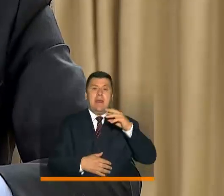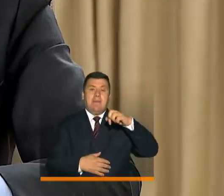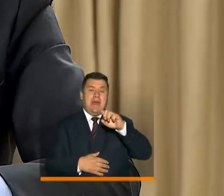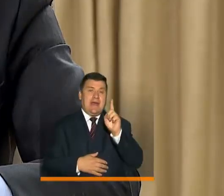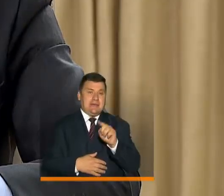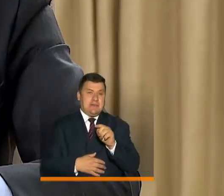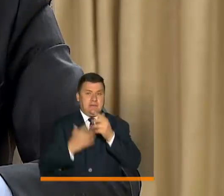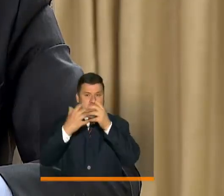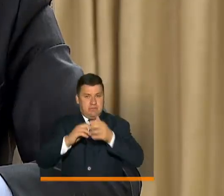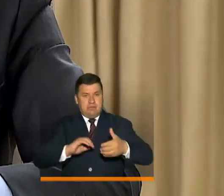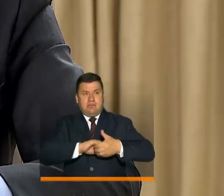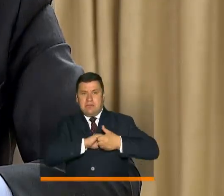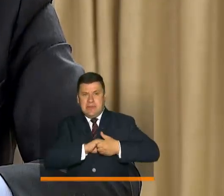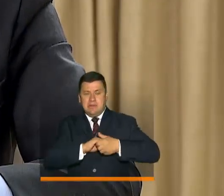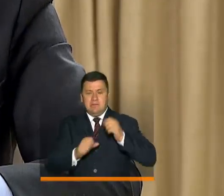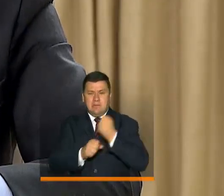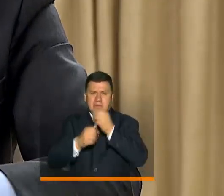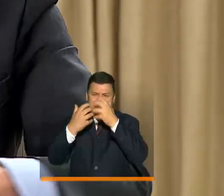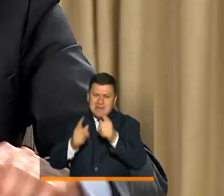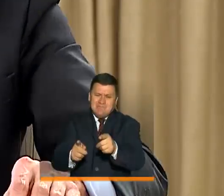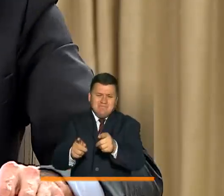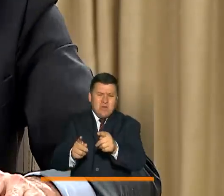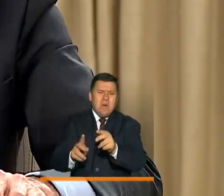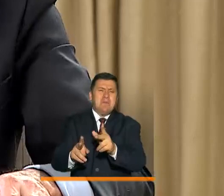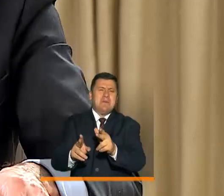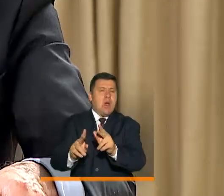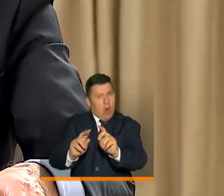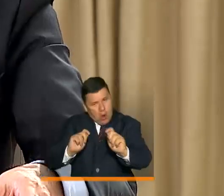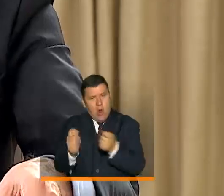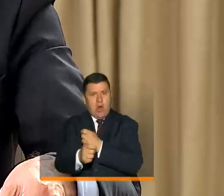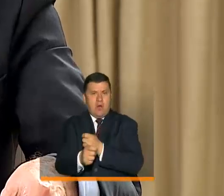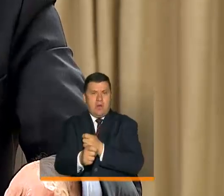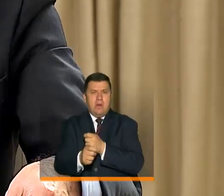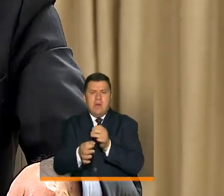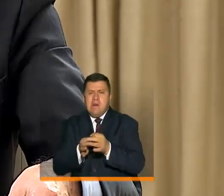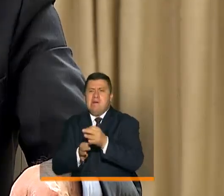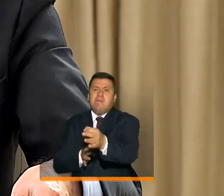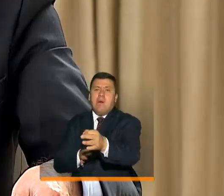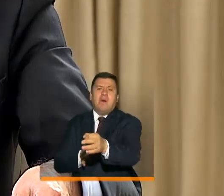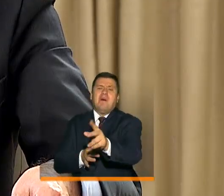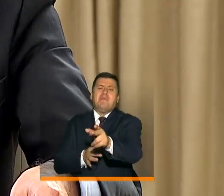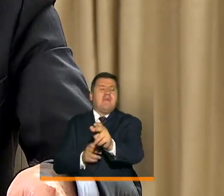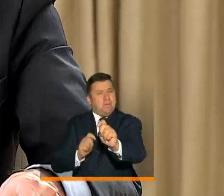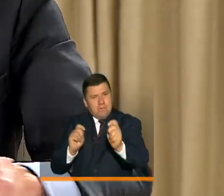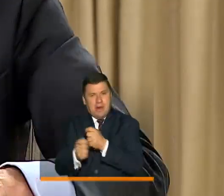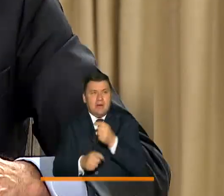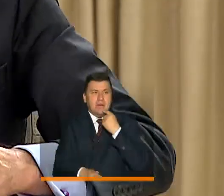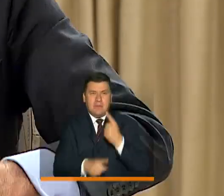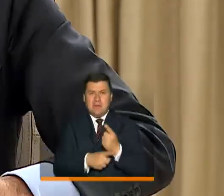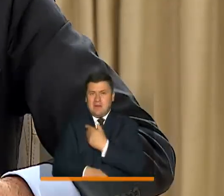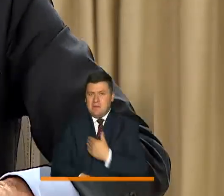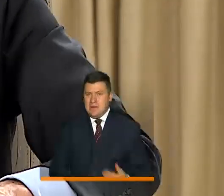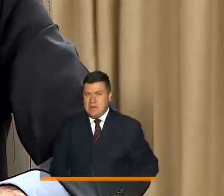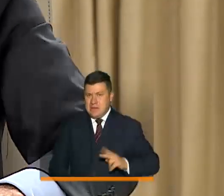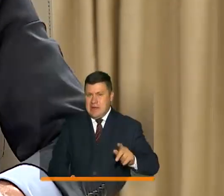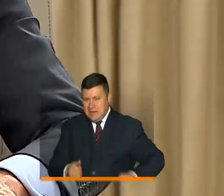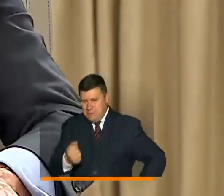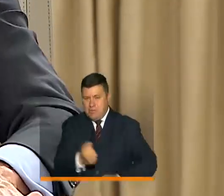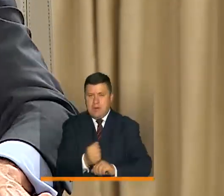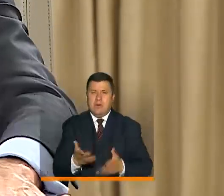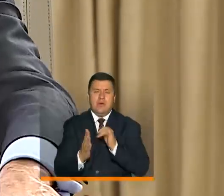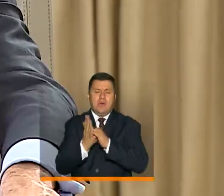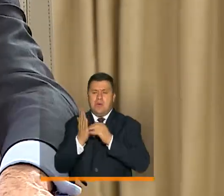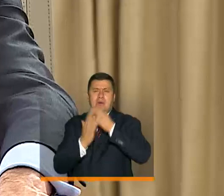está trabajando de la mano nuestra, llevando la reactivación a las regiones, como ya lo señalaba la vicepresidente, y todo esto con